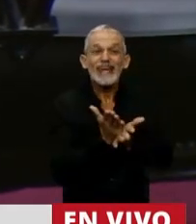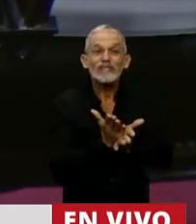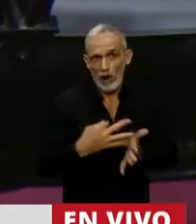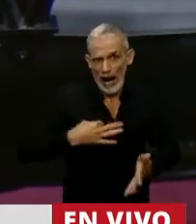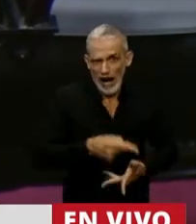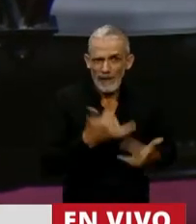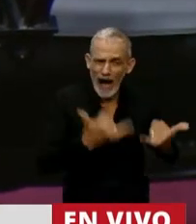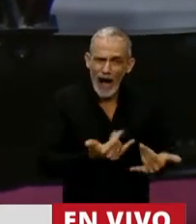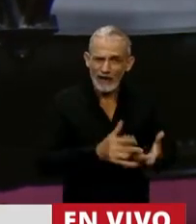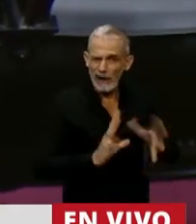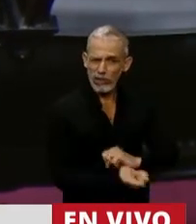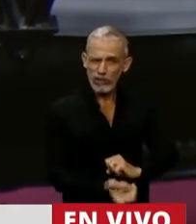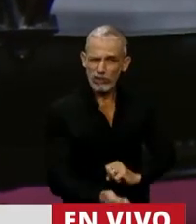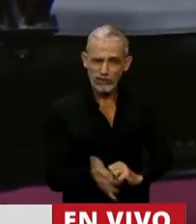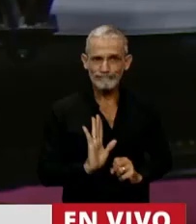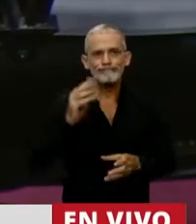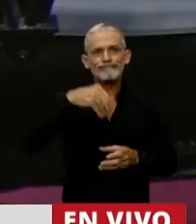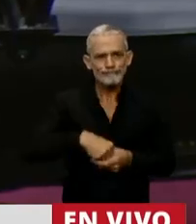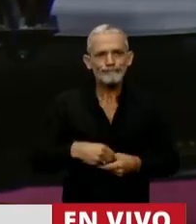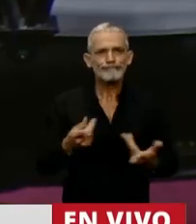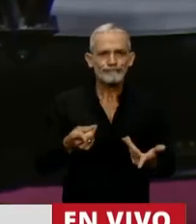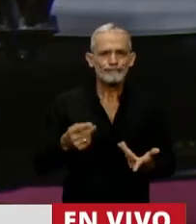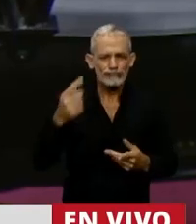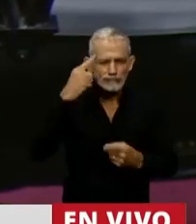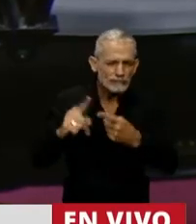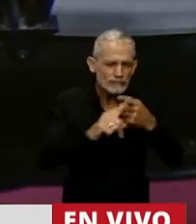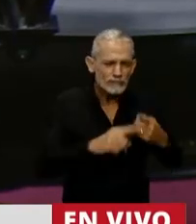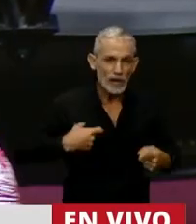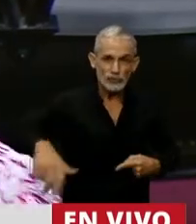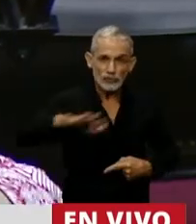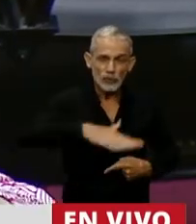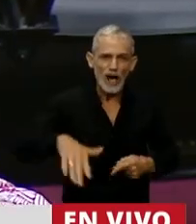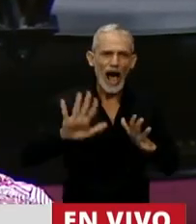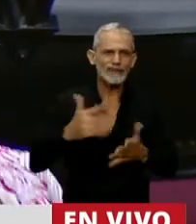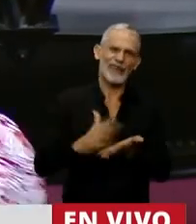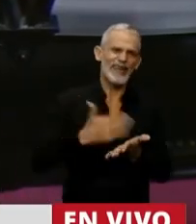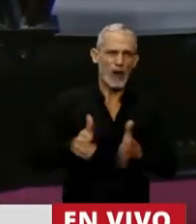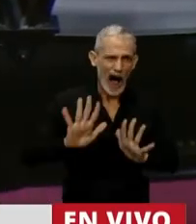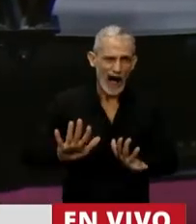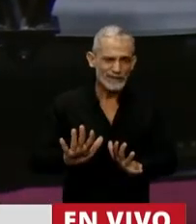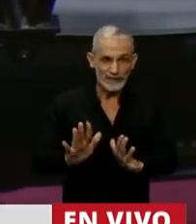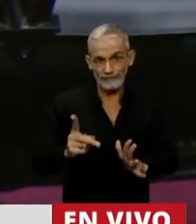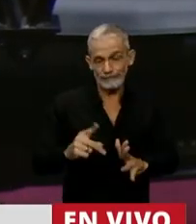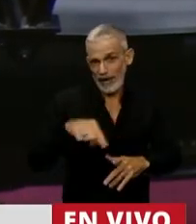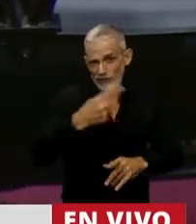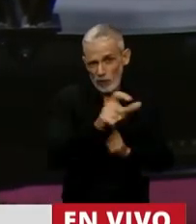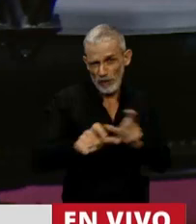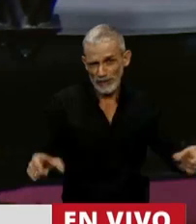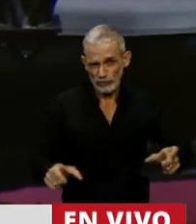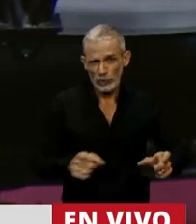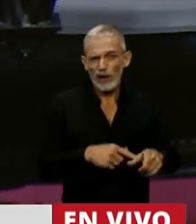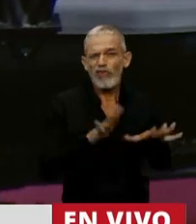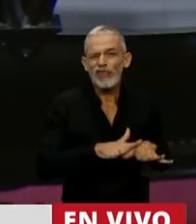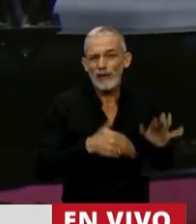la vida e introduciendo en la convivencia social una dinámica de discriminación hacia los demás, a los